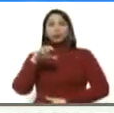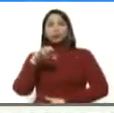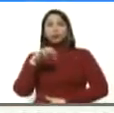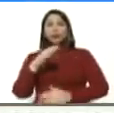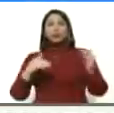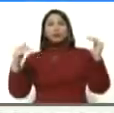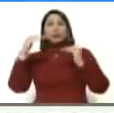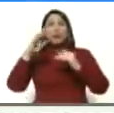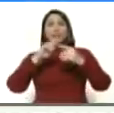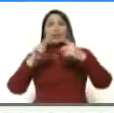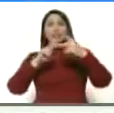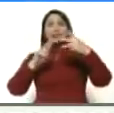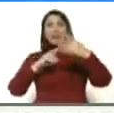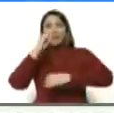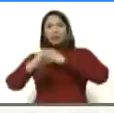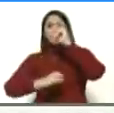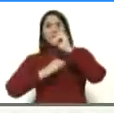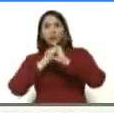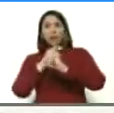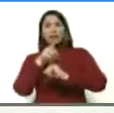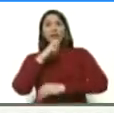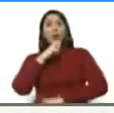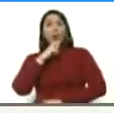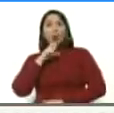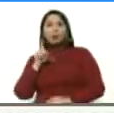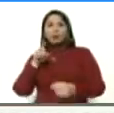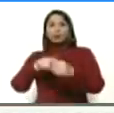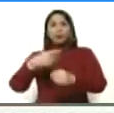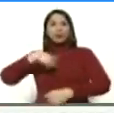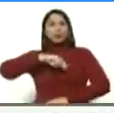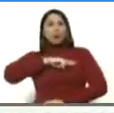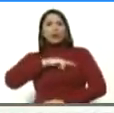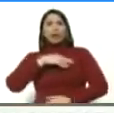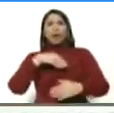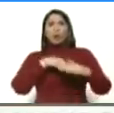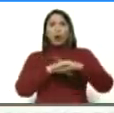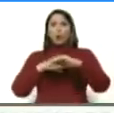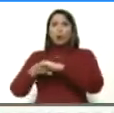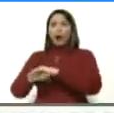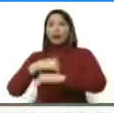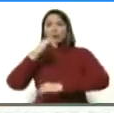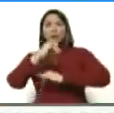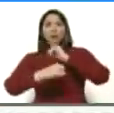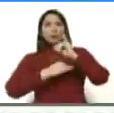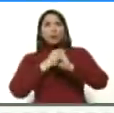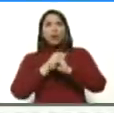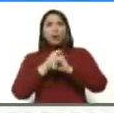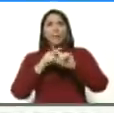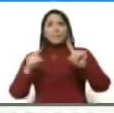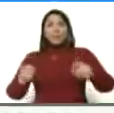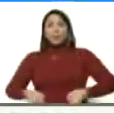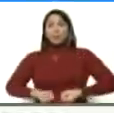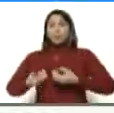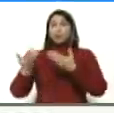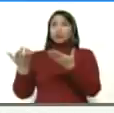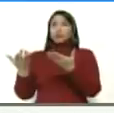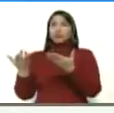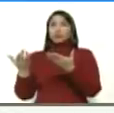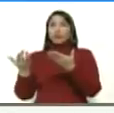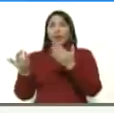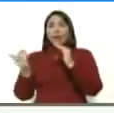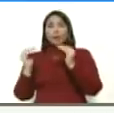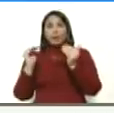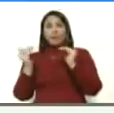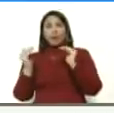reservas internacionales. Este oro forma parte de nuestras reservas internacionales para darle